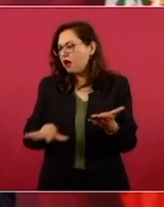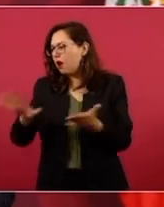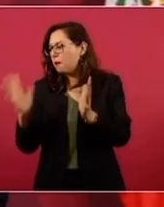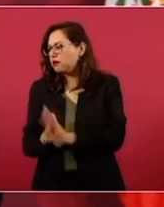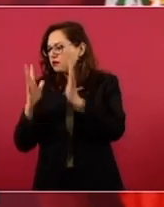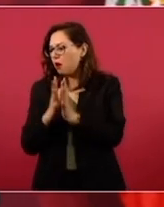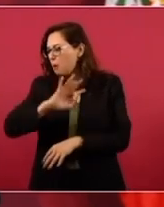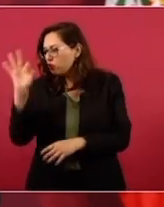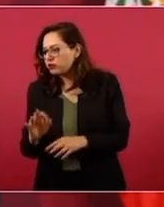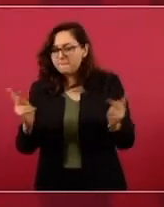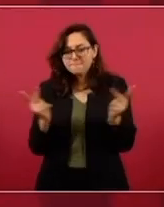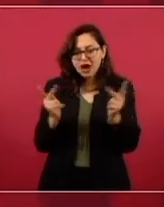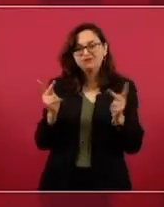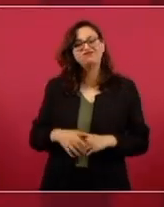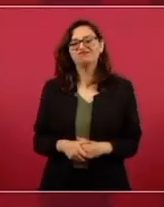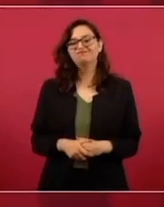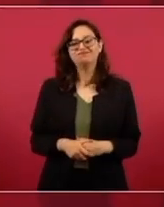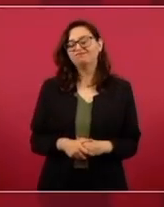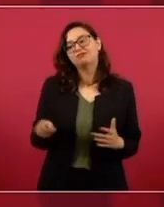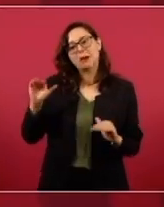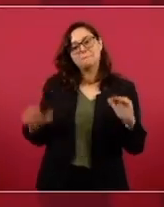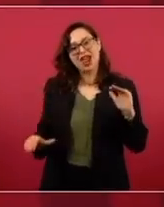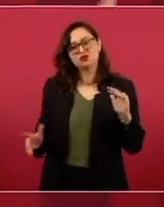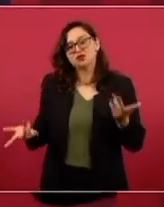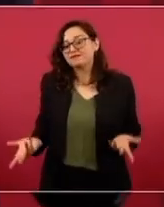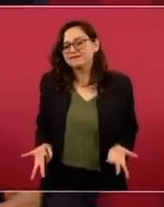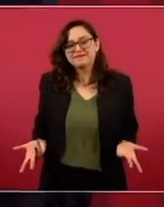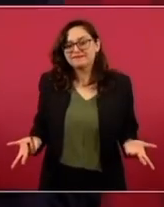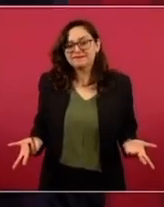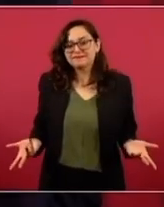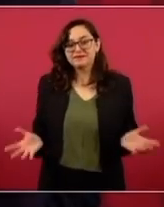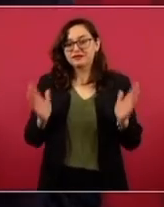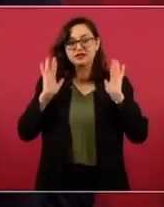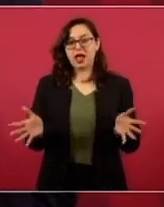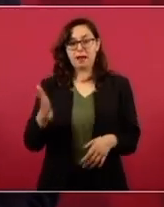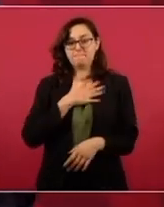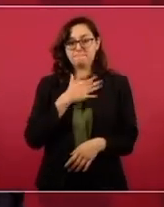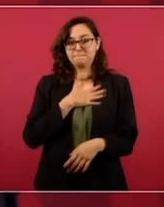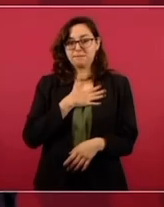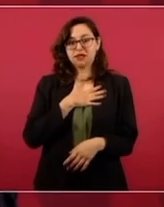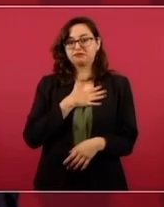la consulta entonces ya nosotros no